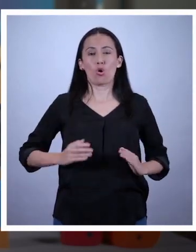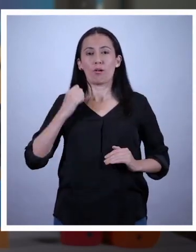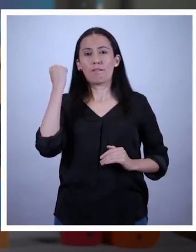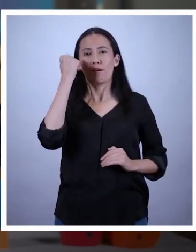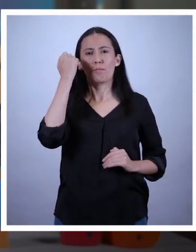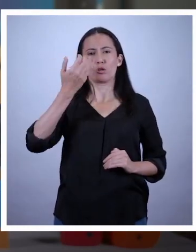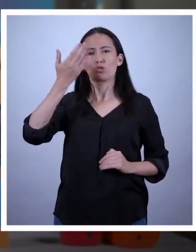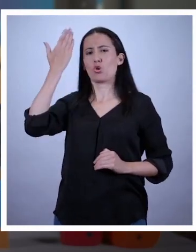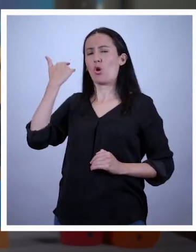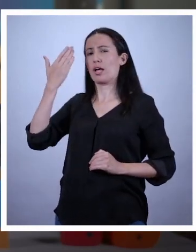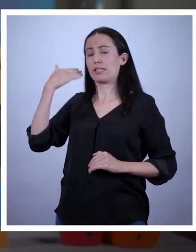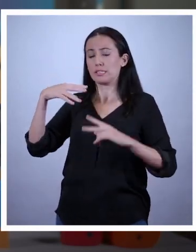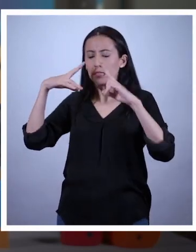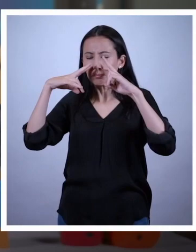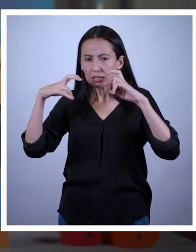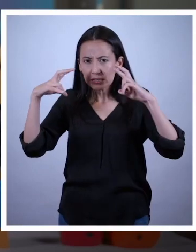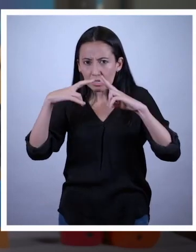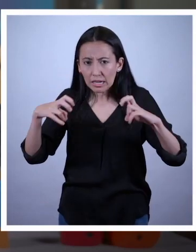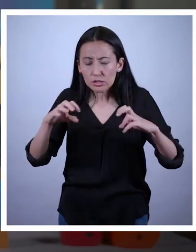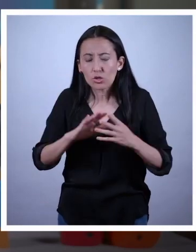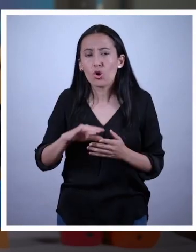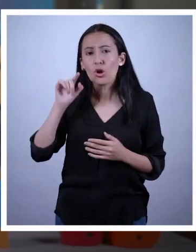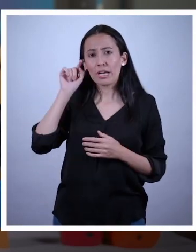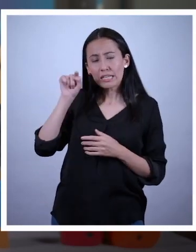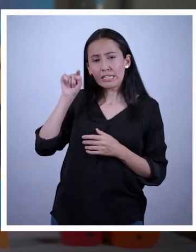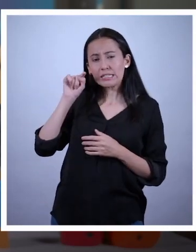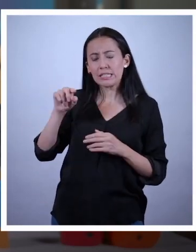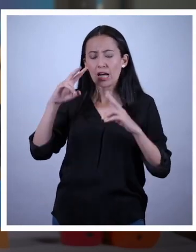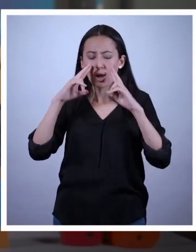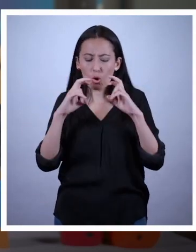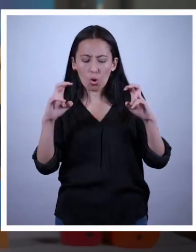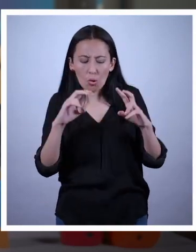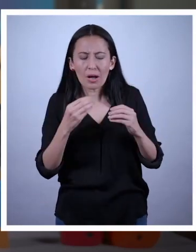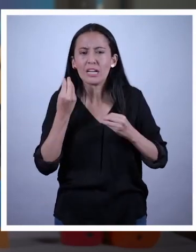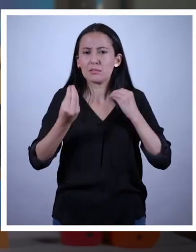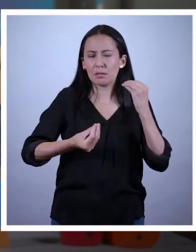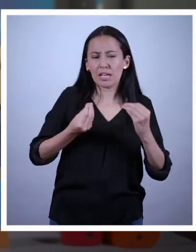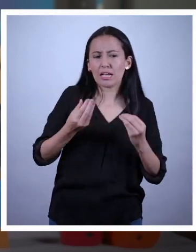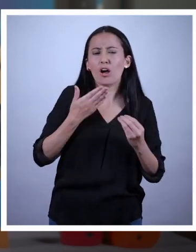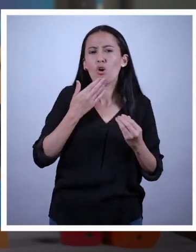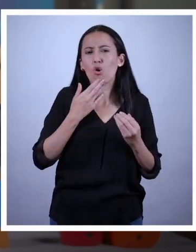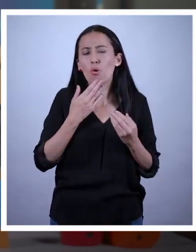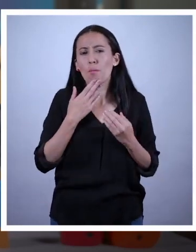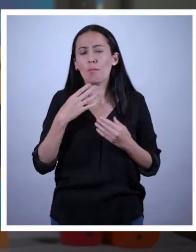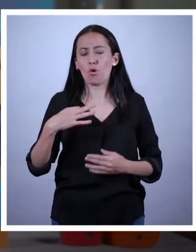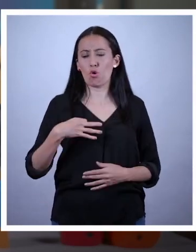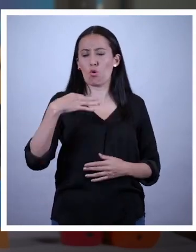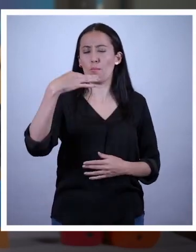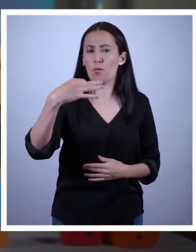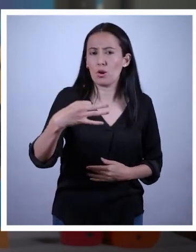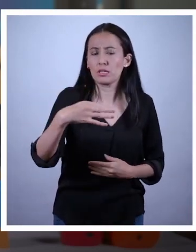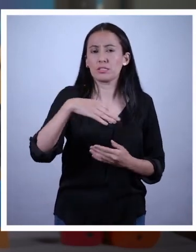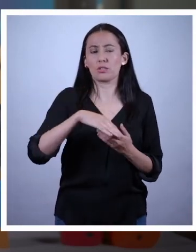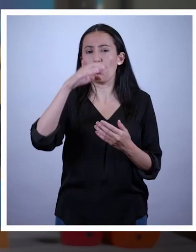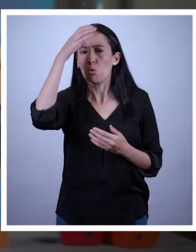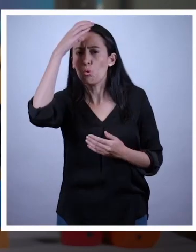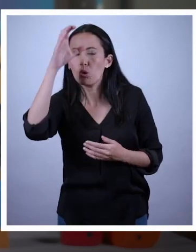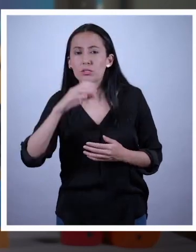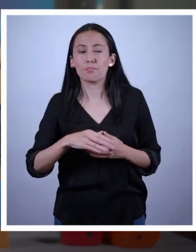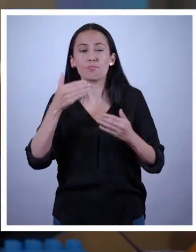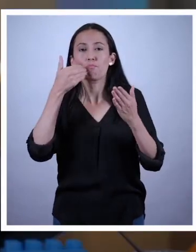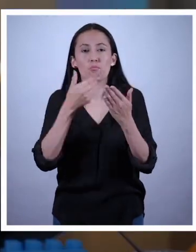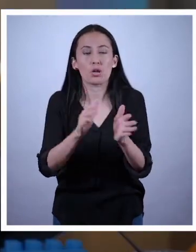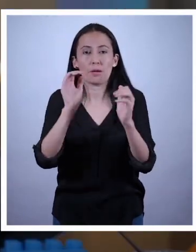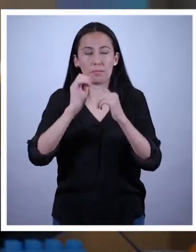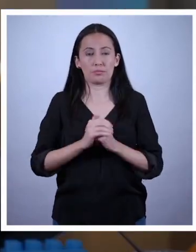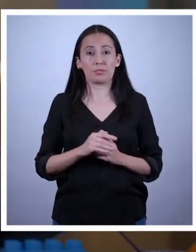de 1976. En su investigación, Dawkins acuña que este gen explica los comportamientos culturales de las